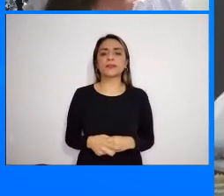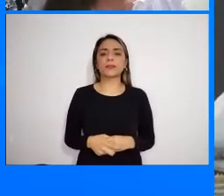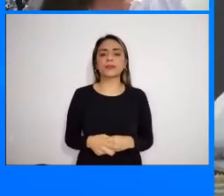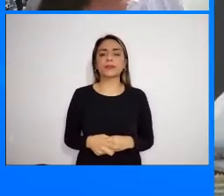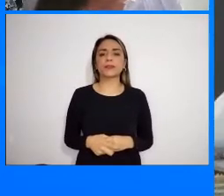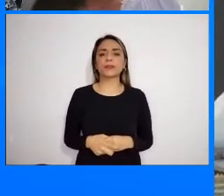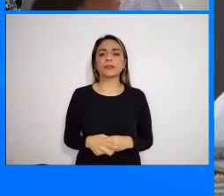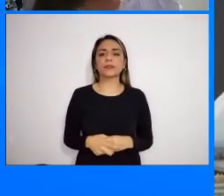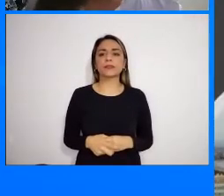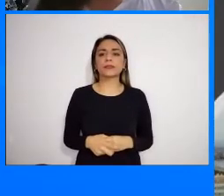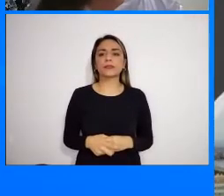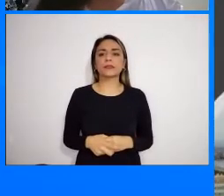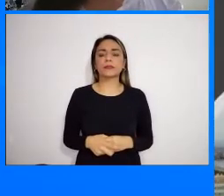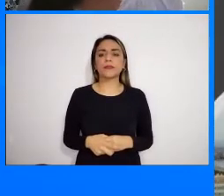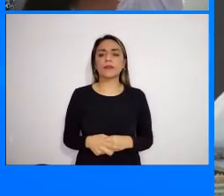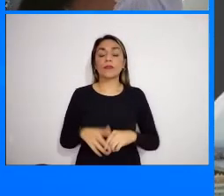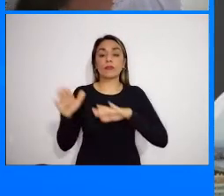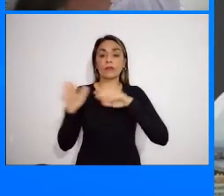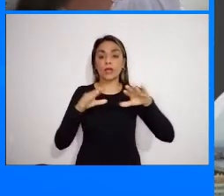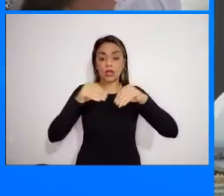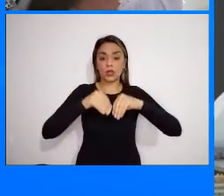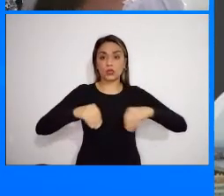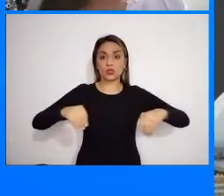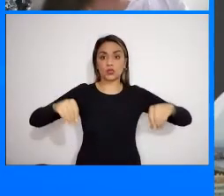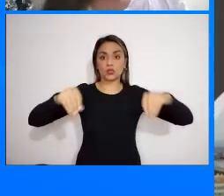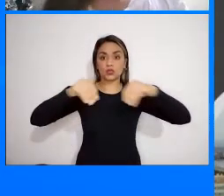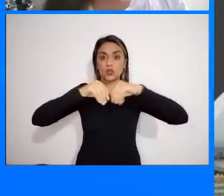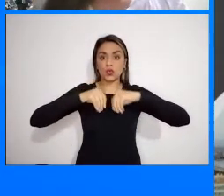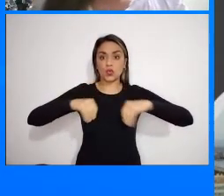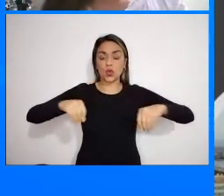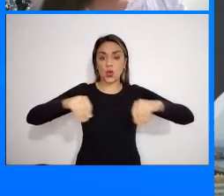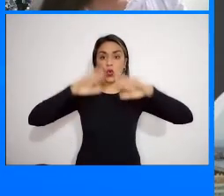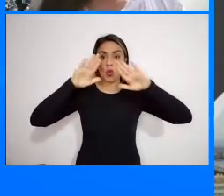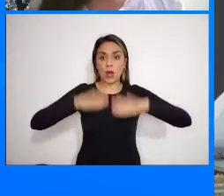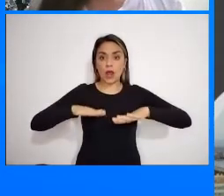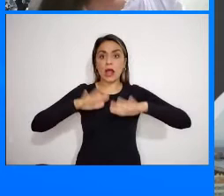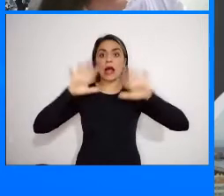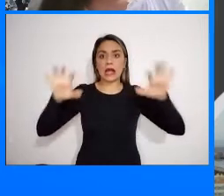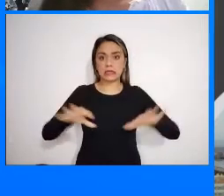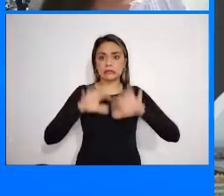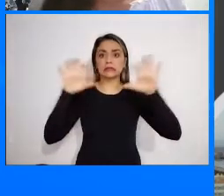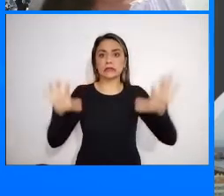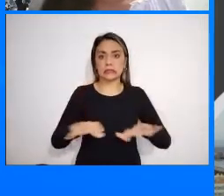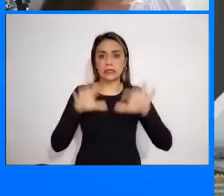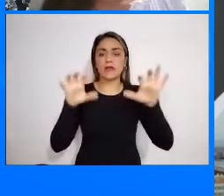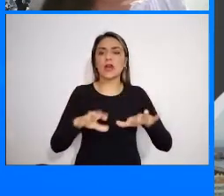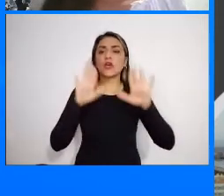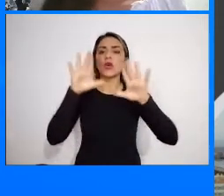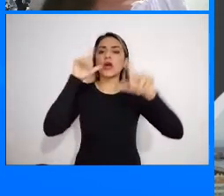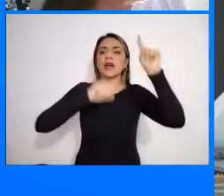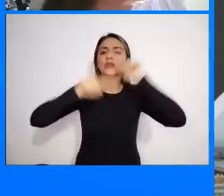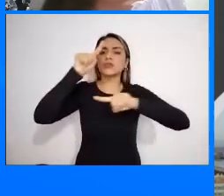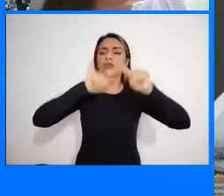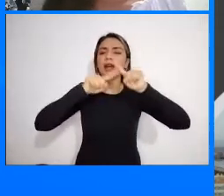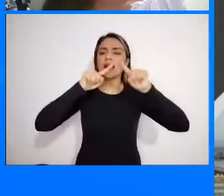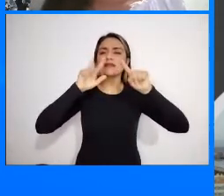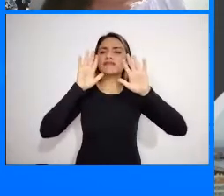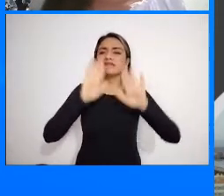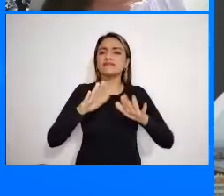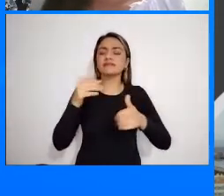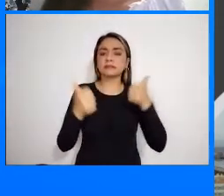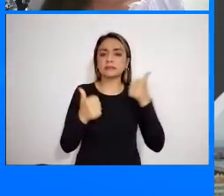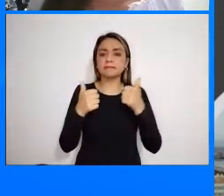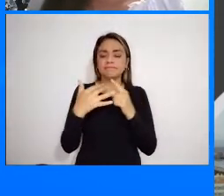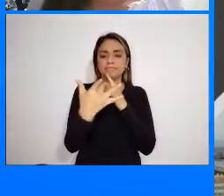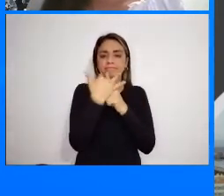Bien, en el suelo, pues las actividades turísticas lo